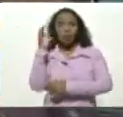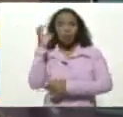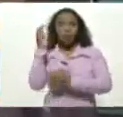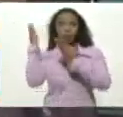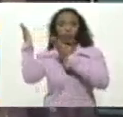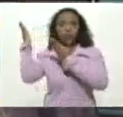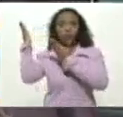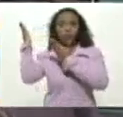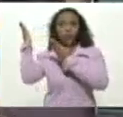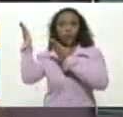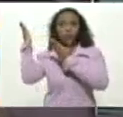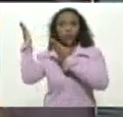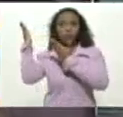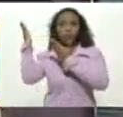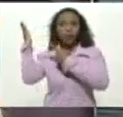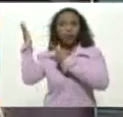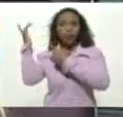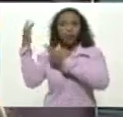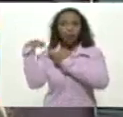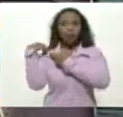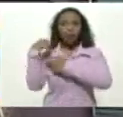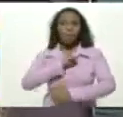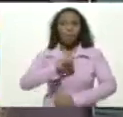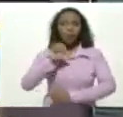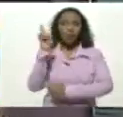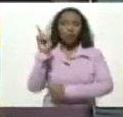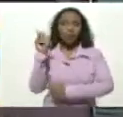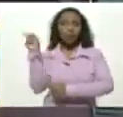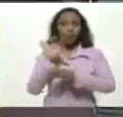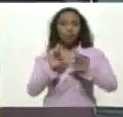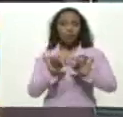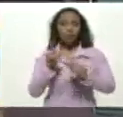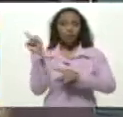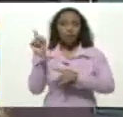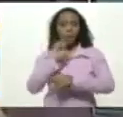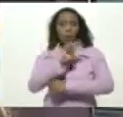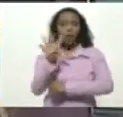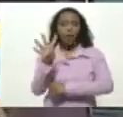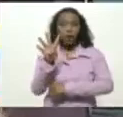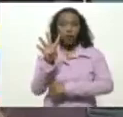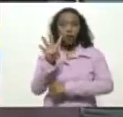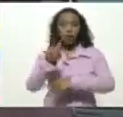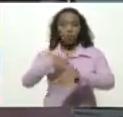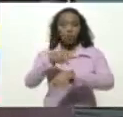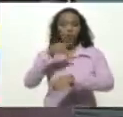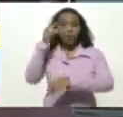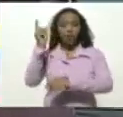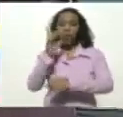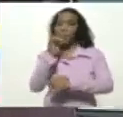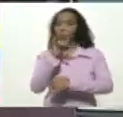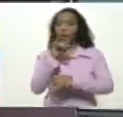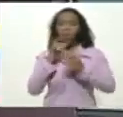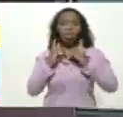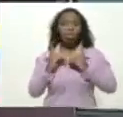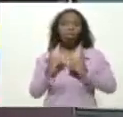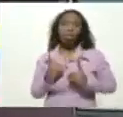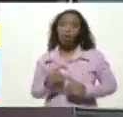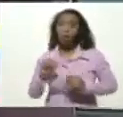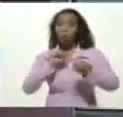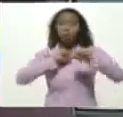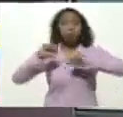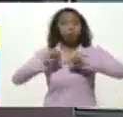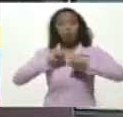Mucha fuerza, Joana. Te 24 horas del día, aquí no hay derecho al descanso. 24 horas del día, el